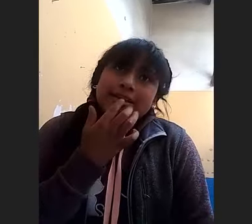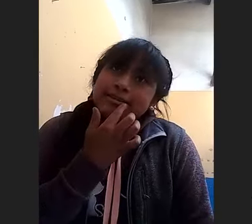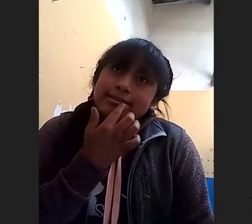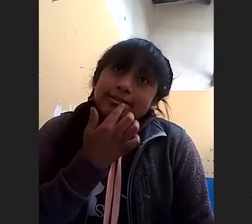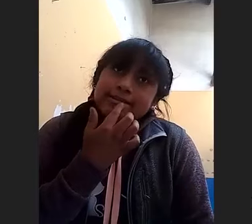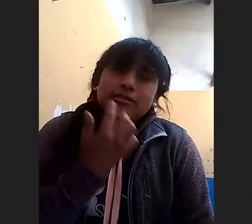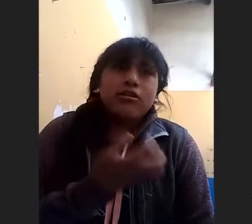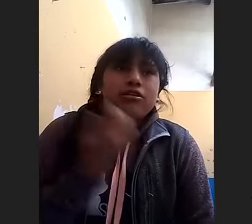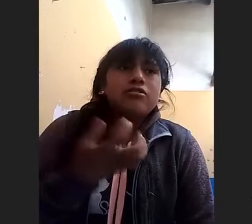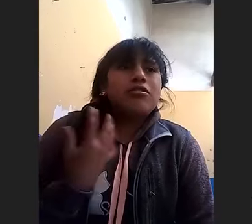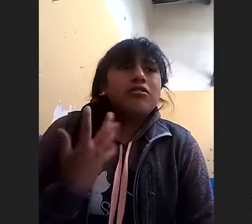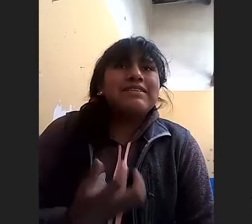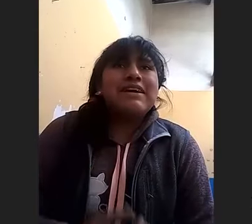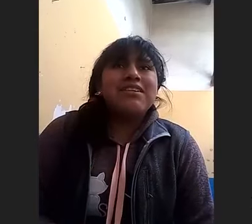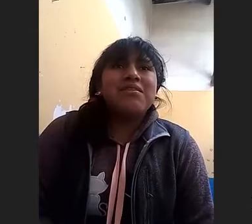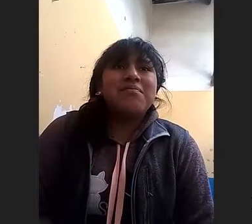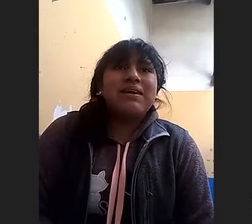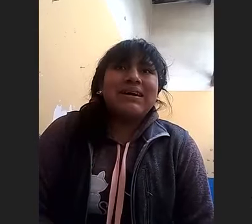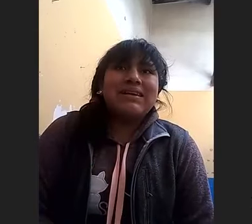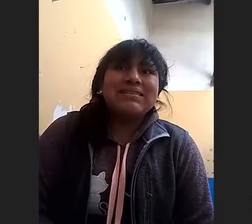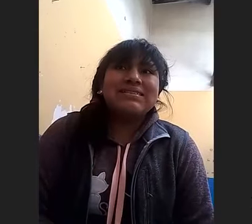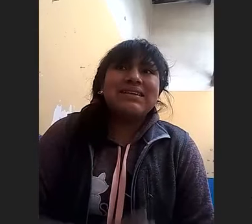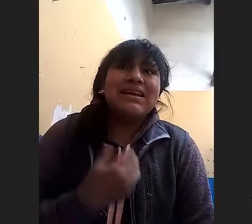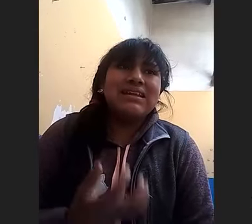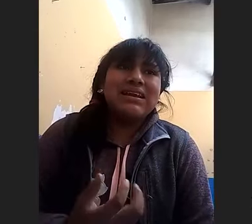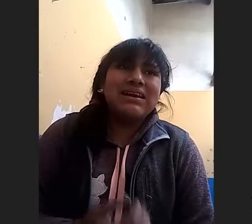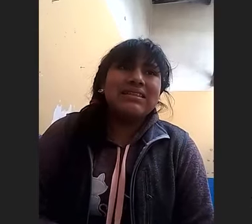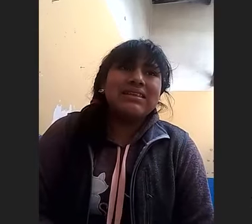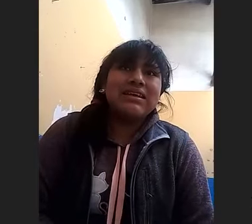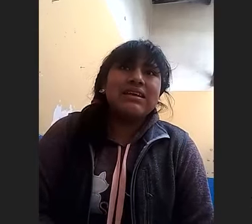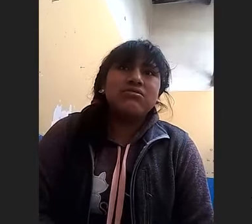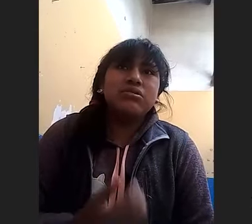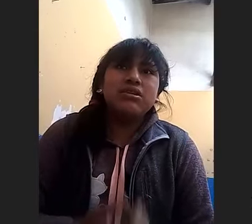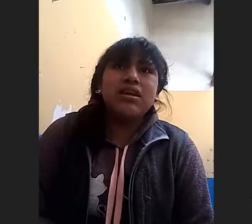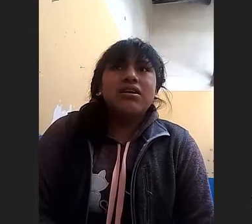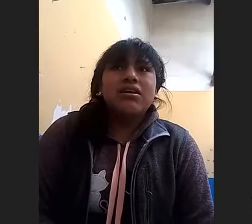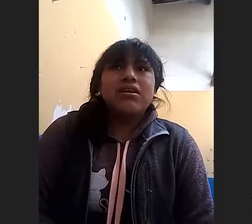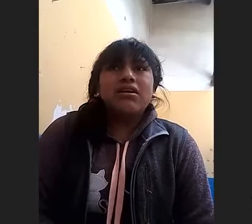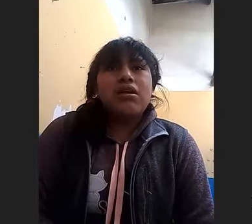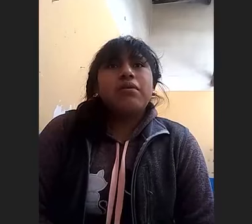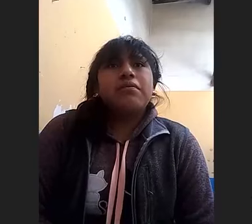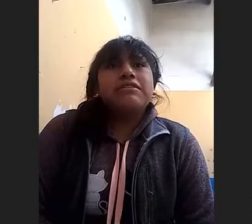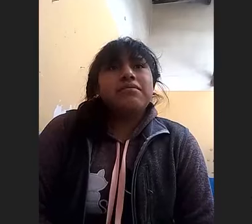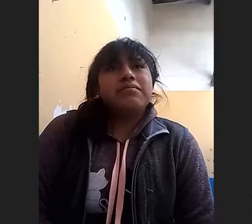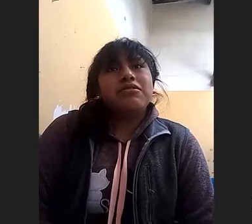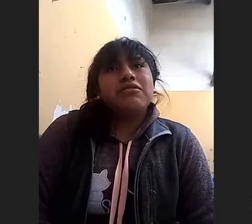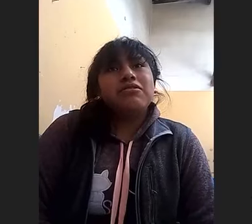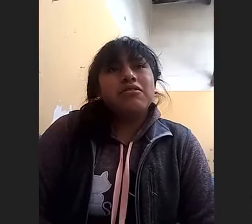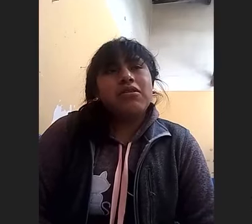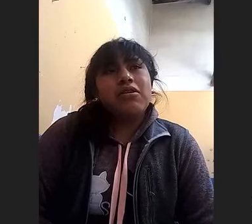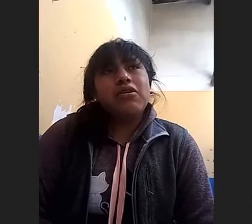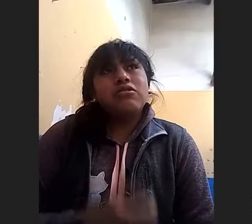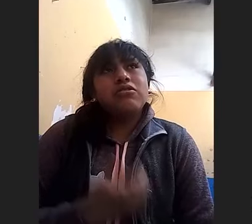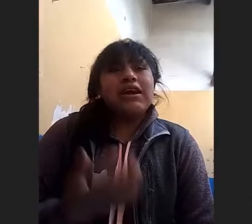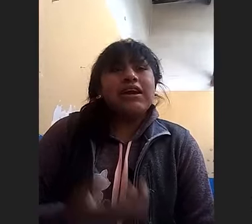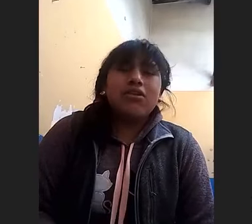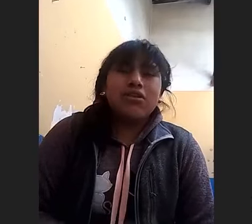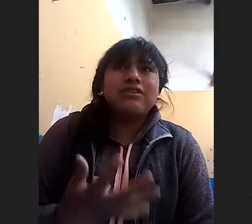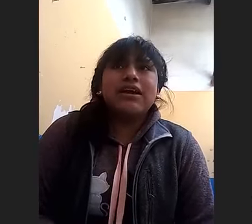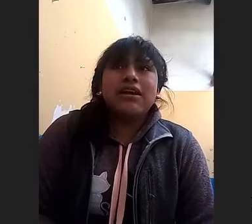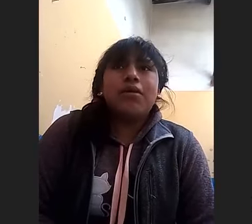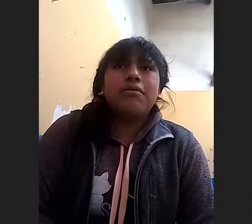tienen todo lo necesario para salir adelante estudiar y no la aprovecha pero otros hay